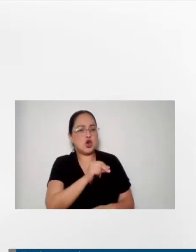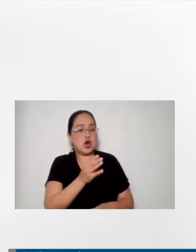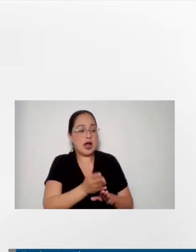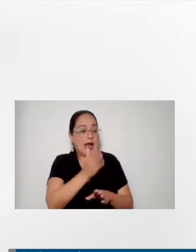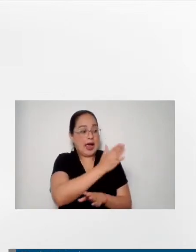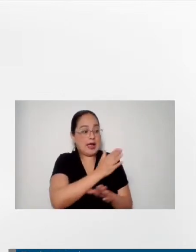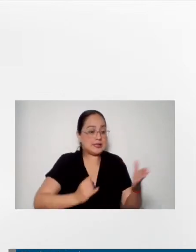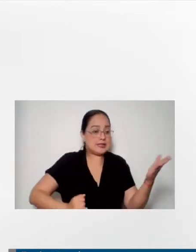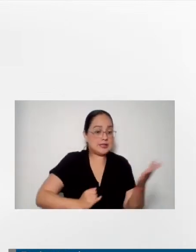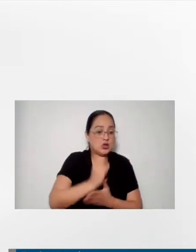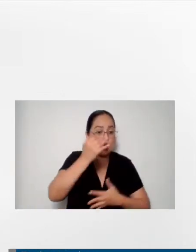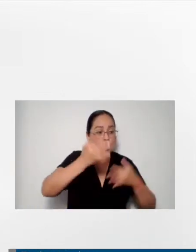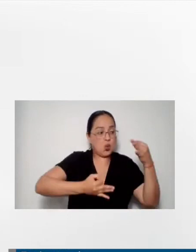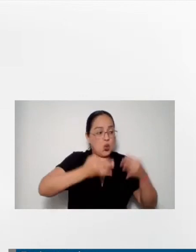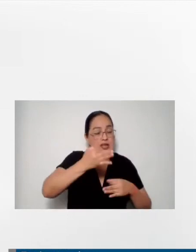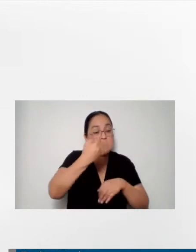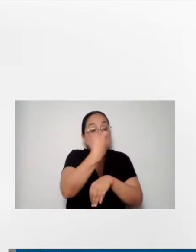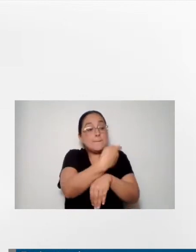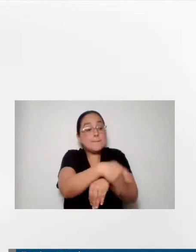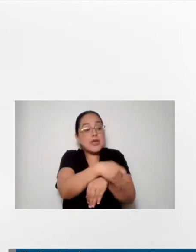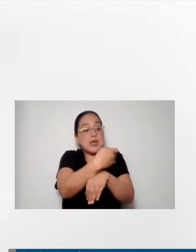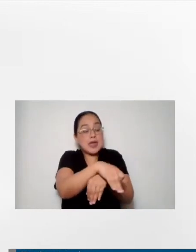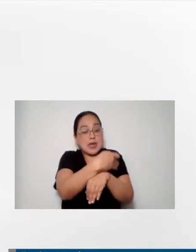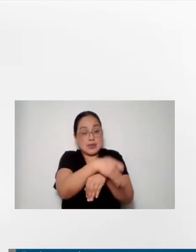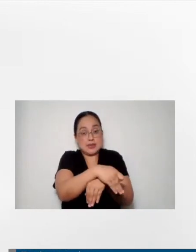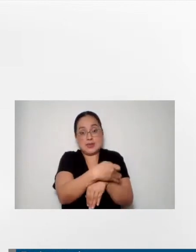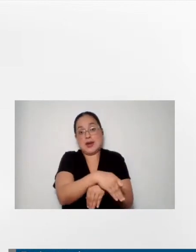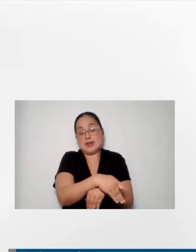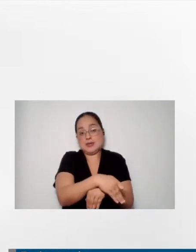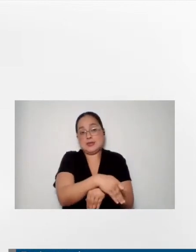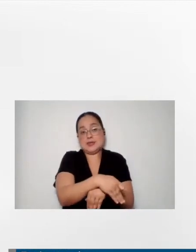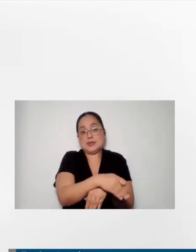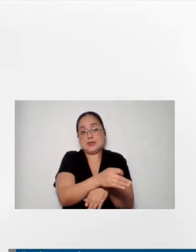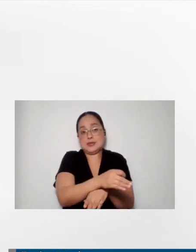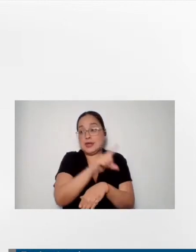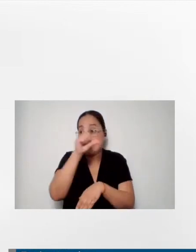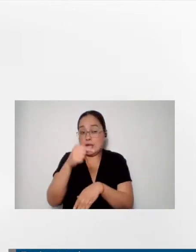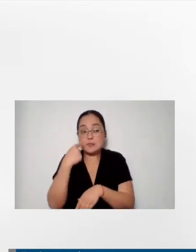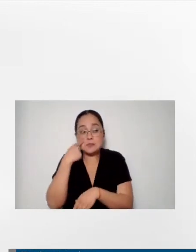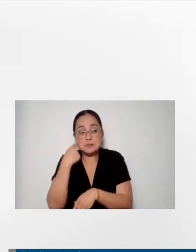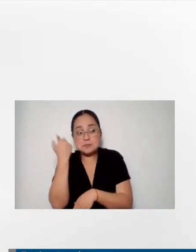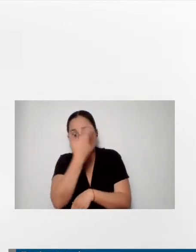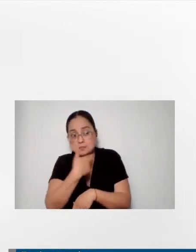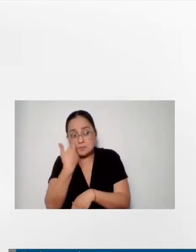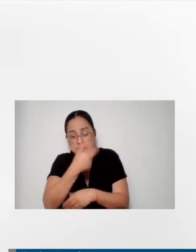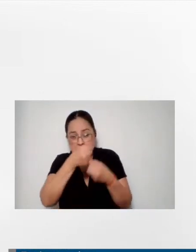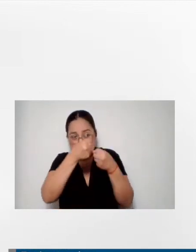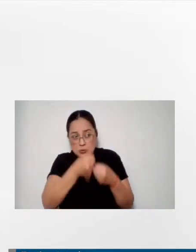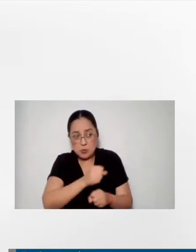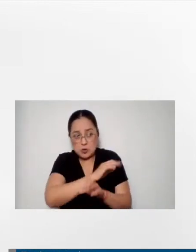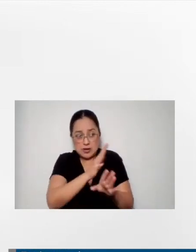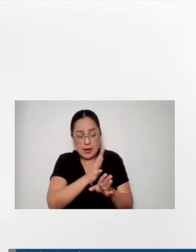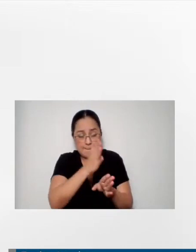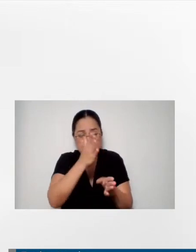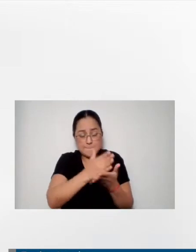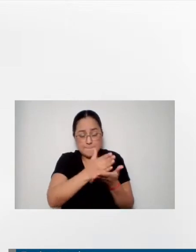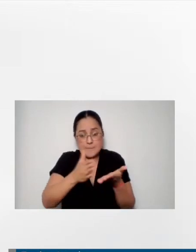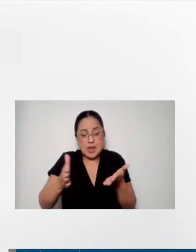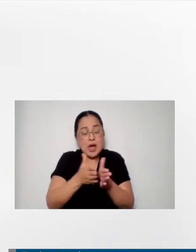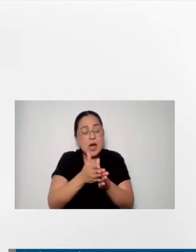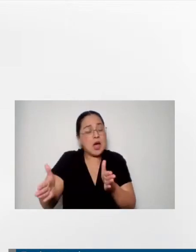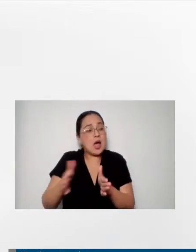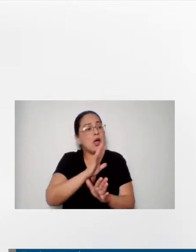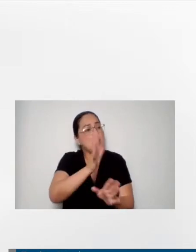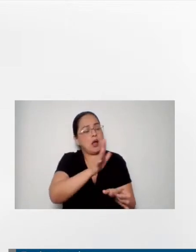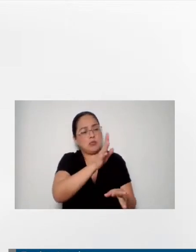determinación judicial provisional, pero era una determinación judicial, ¿no? Entonces por ahí también es muy interesante. Y ya para cerrar, el último